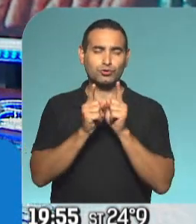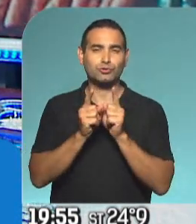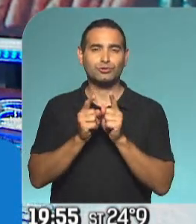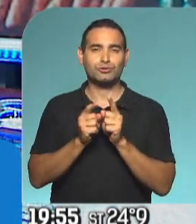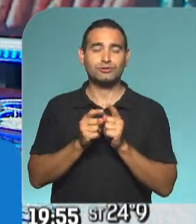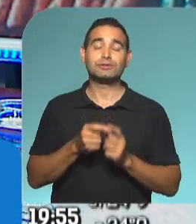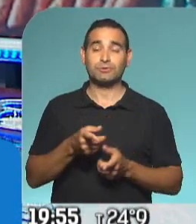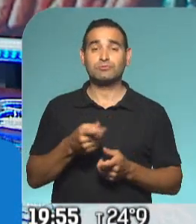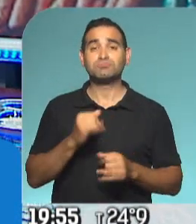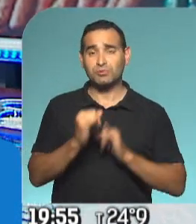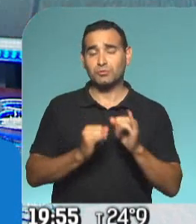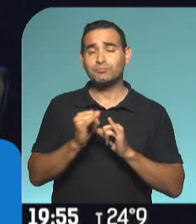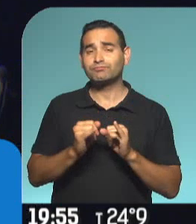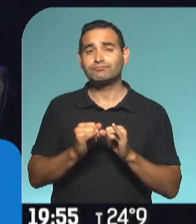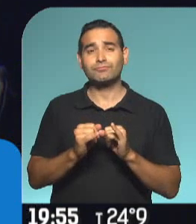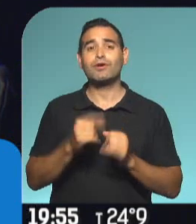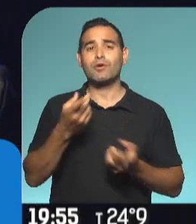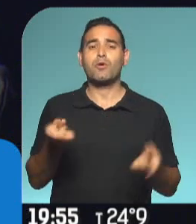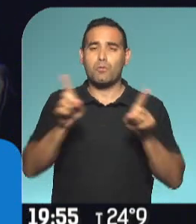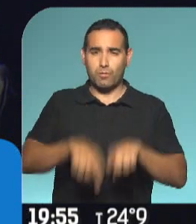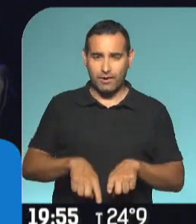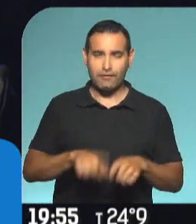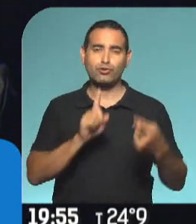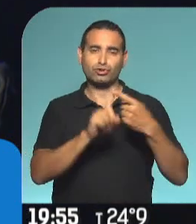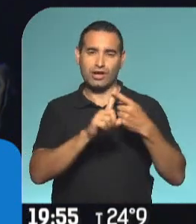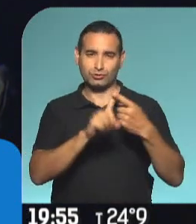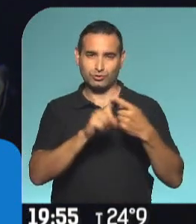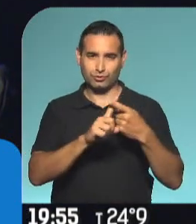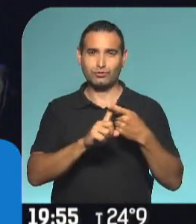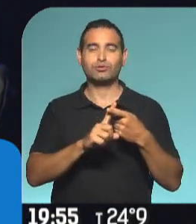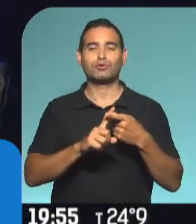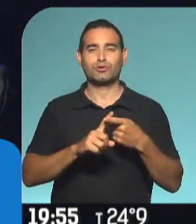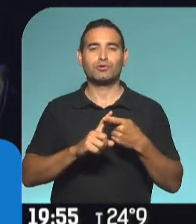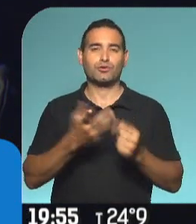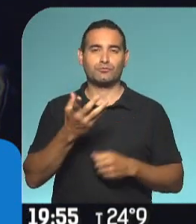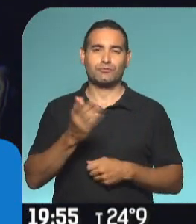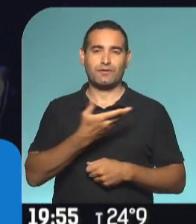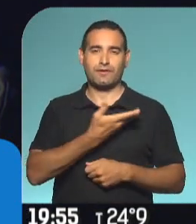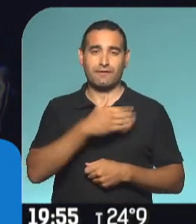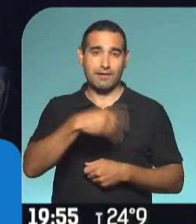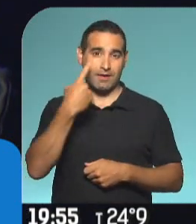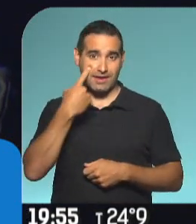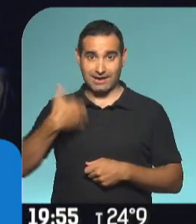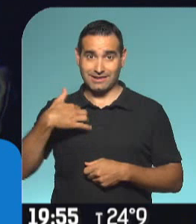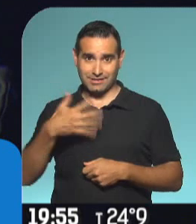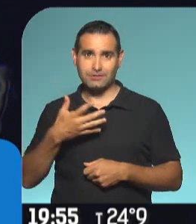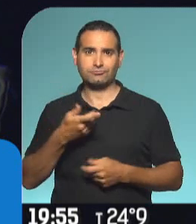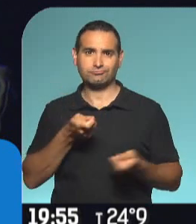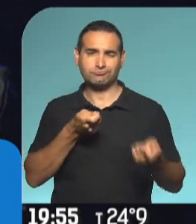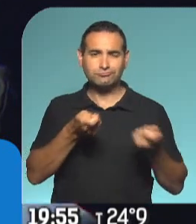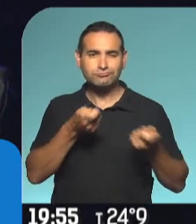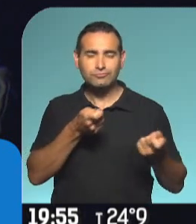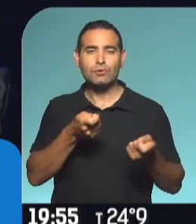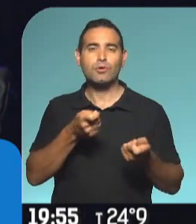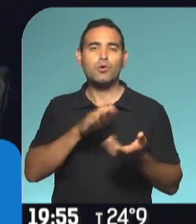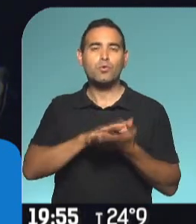Sí, Ari, bueno, básicamente esto, ¿no? Se retomó el contacto directo con los funcionarios argentinos para programar lo que va a ser